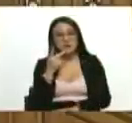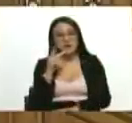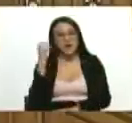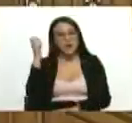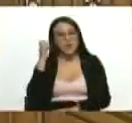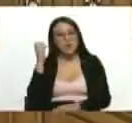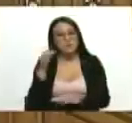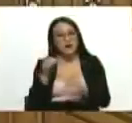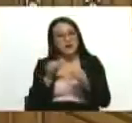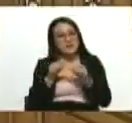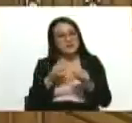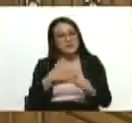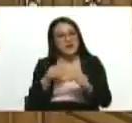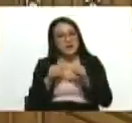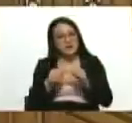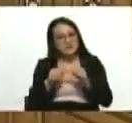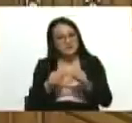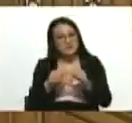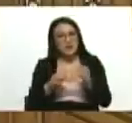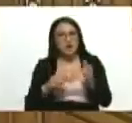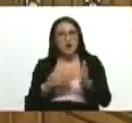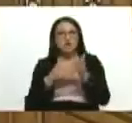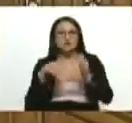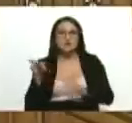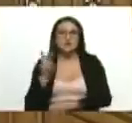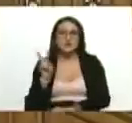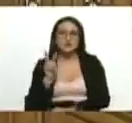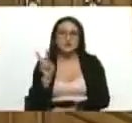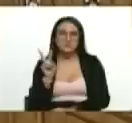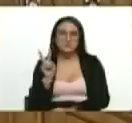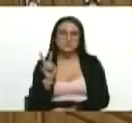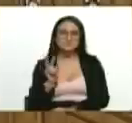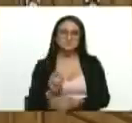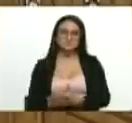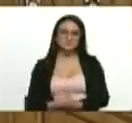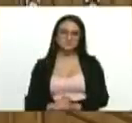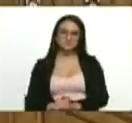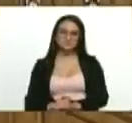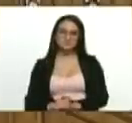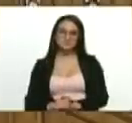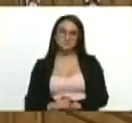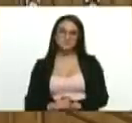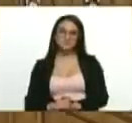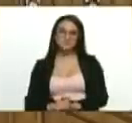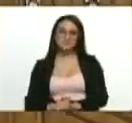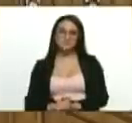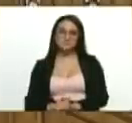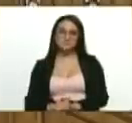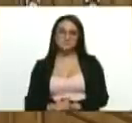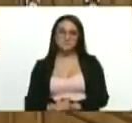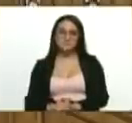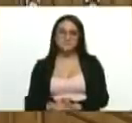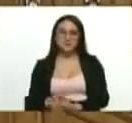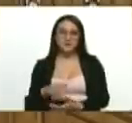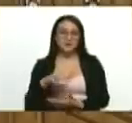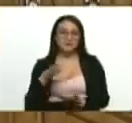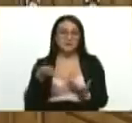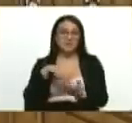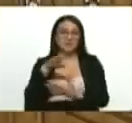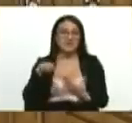seguir desarrollando contra Venezuela. No les basta, señores eurodiputados, el